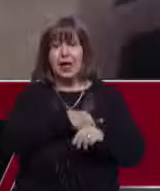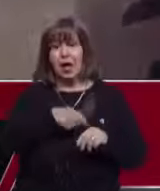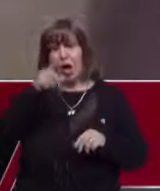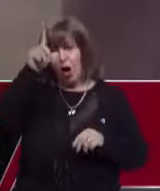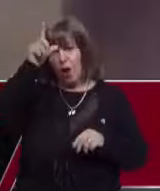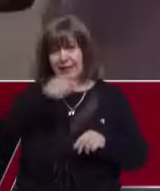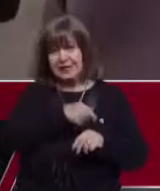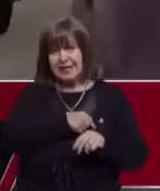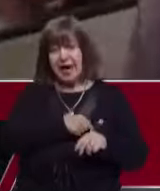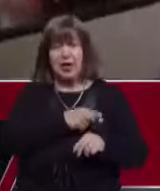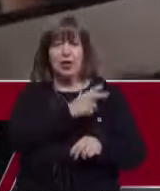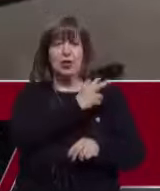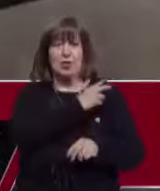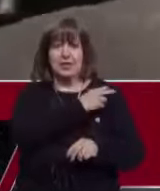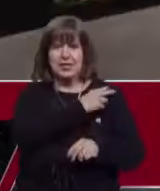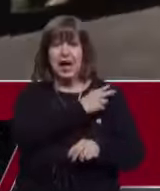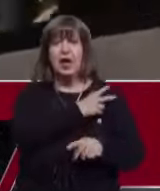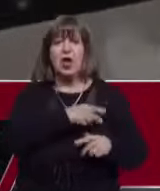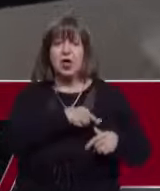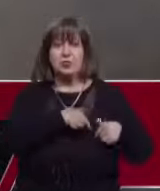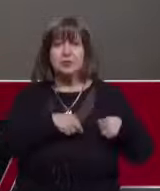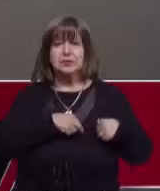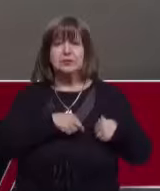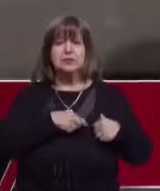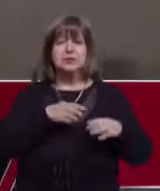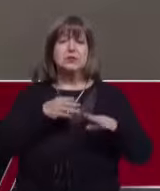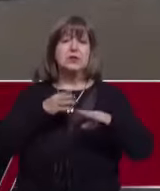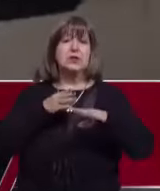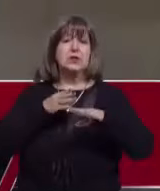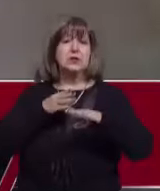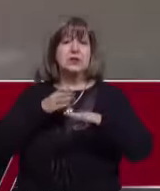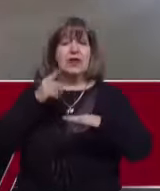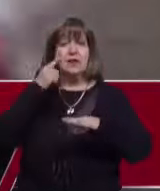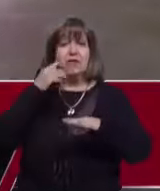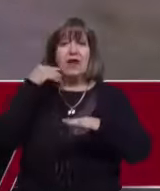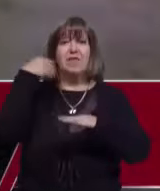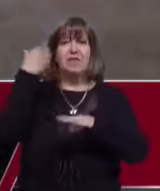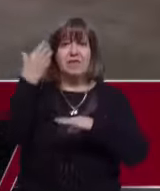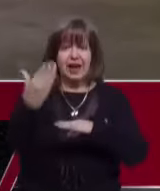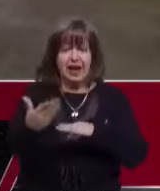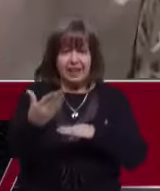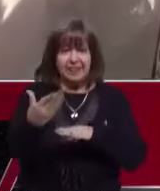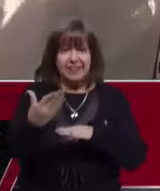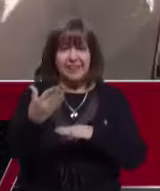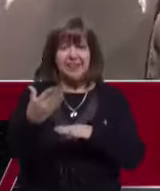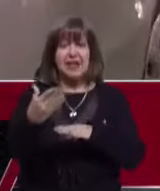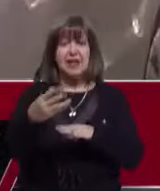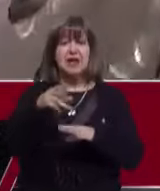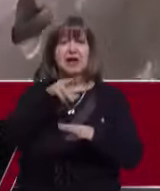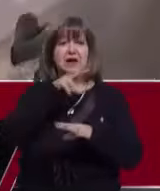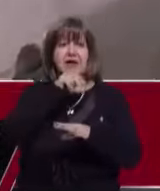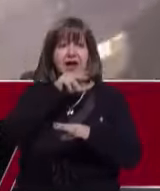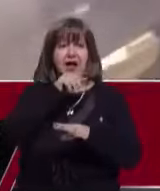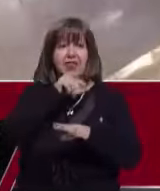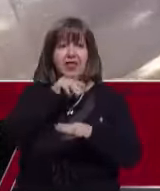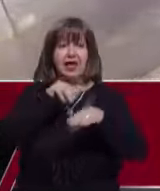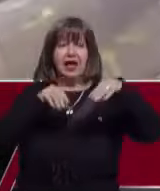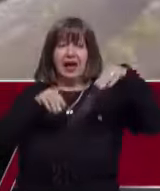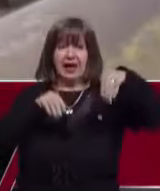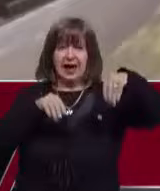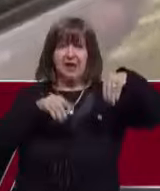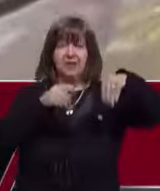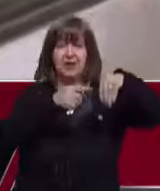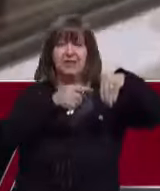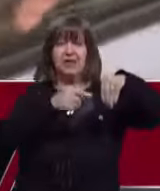comisario que yo me cansé de decirlo que esa casa está vacía desde que desapareció el nene y todavía no se allanó acá vive el comisario